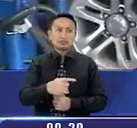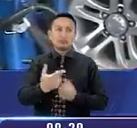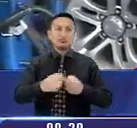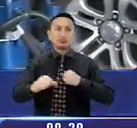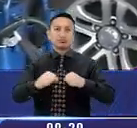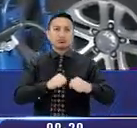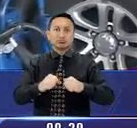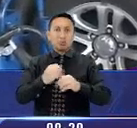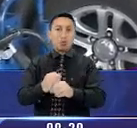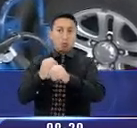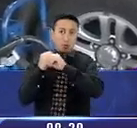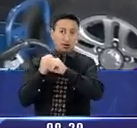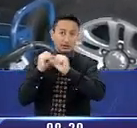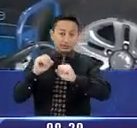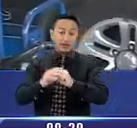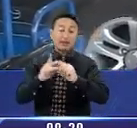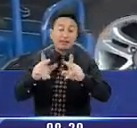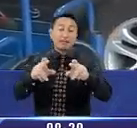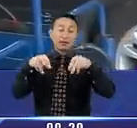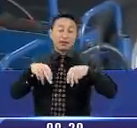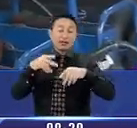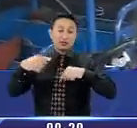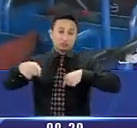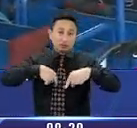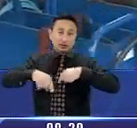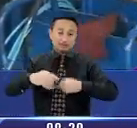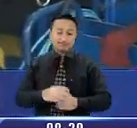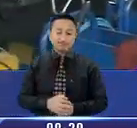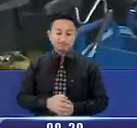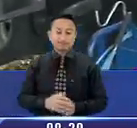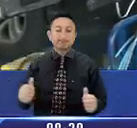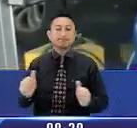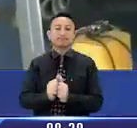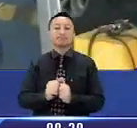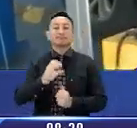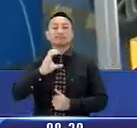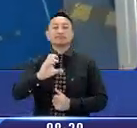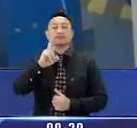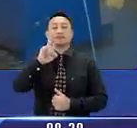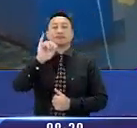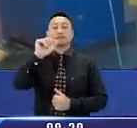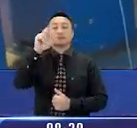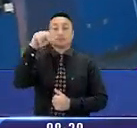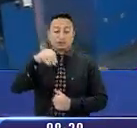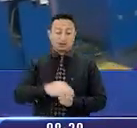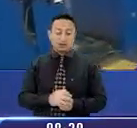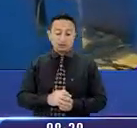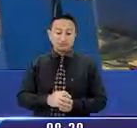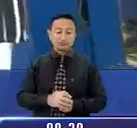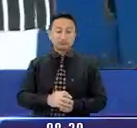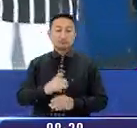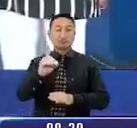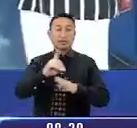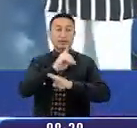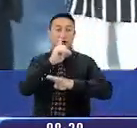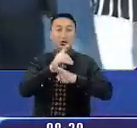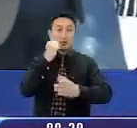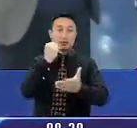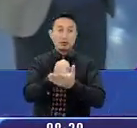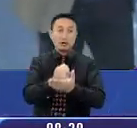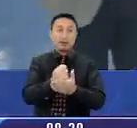que es obligatorio para obtener su permiso de circulación. Nos acompaña Cristian Gordillo, director de matriculación. Muy buenos días. Primero, para hacer una